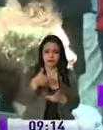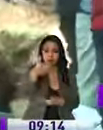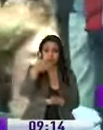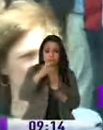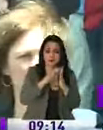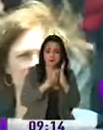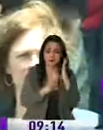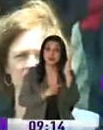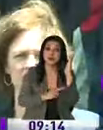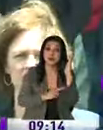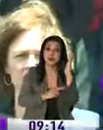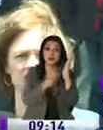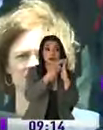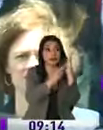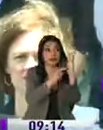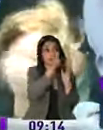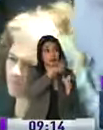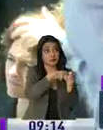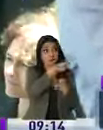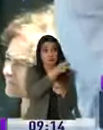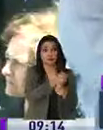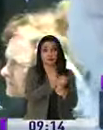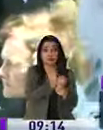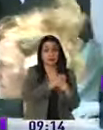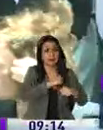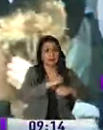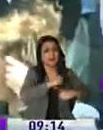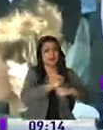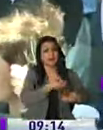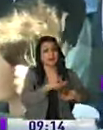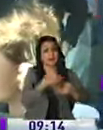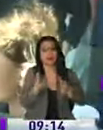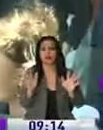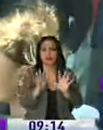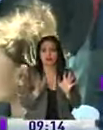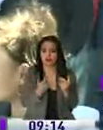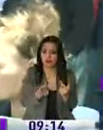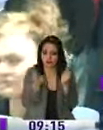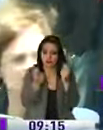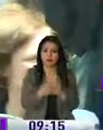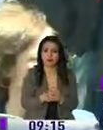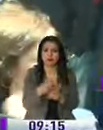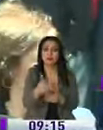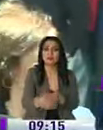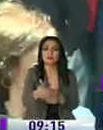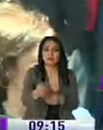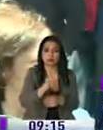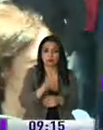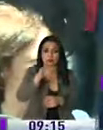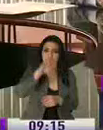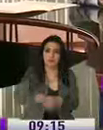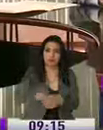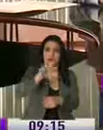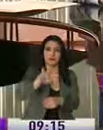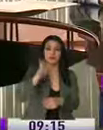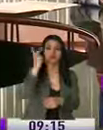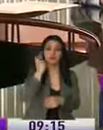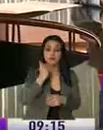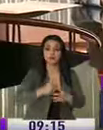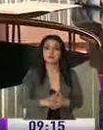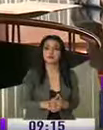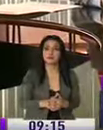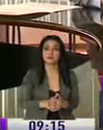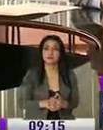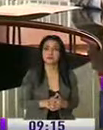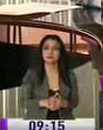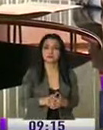estar registradas en el registro de la propiedad y que eso sea un trámite ex post, que sea posterior. Vamos a bajarlo a 30 días. Estas